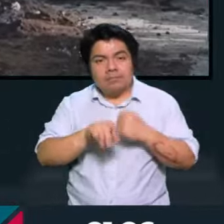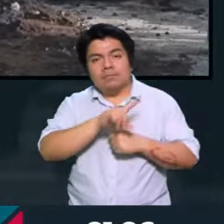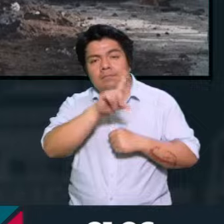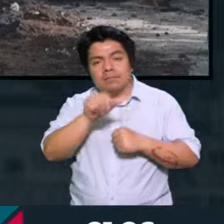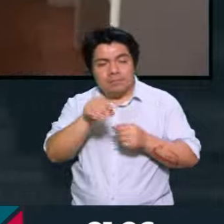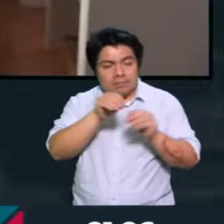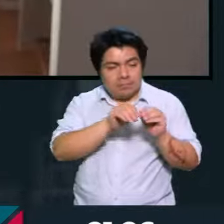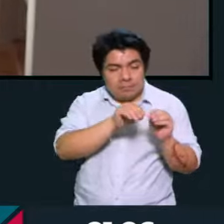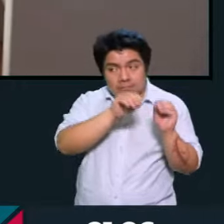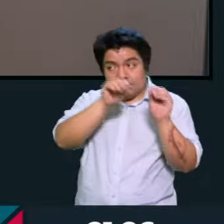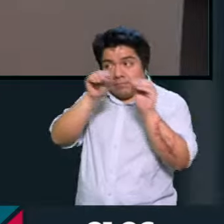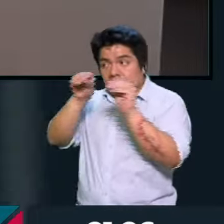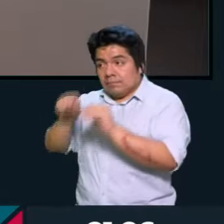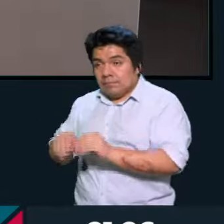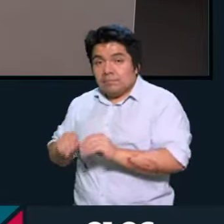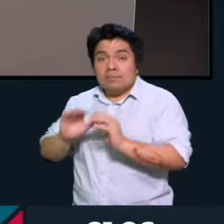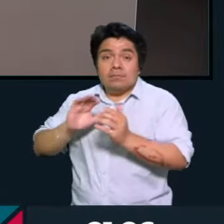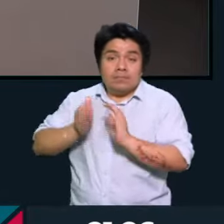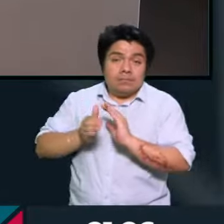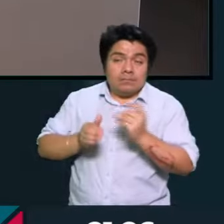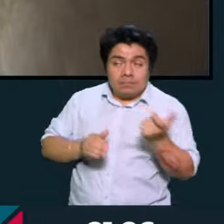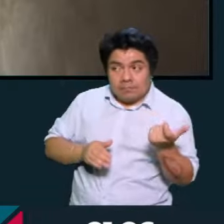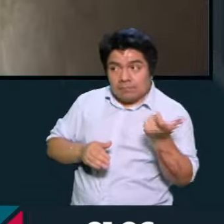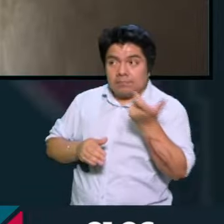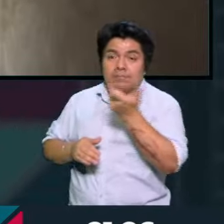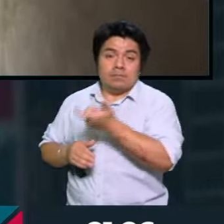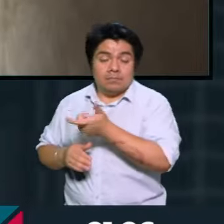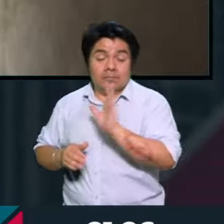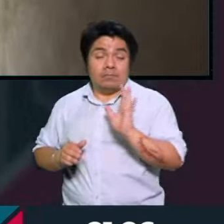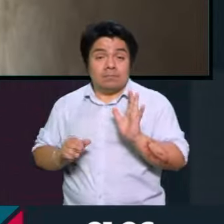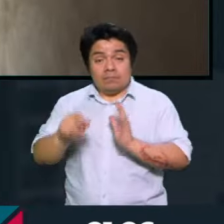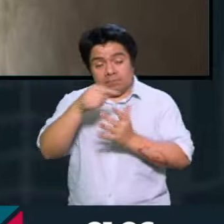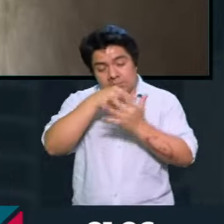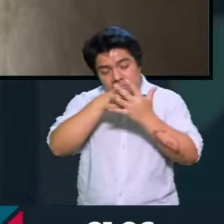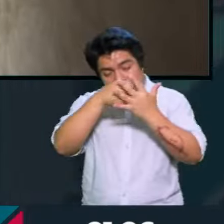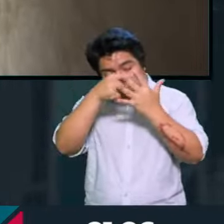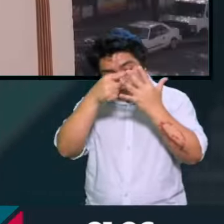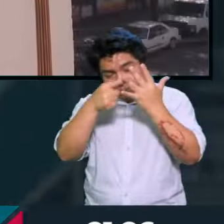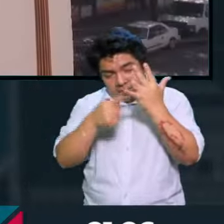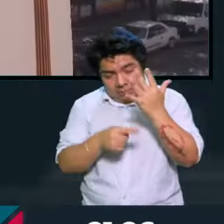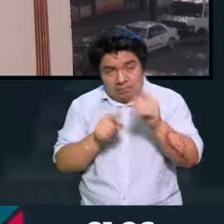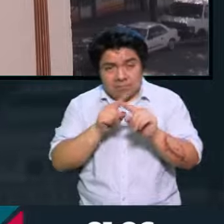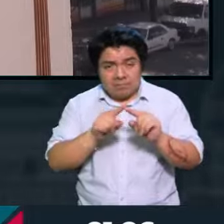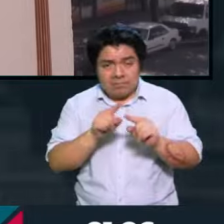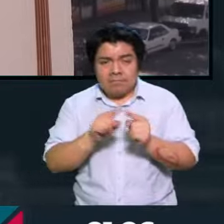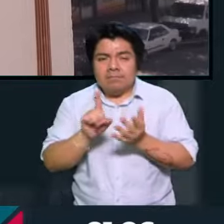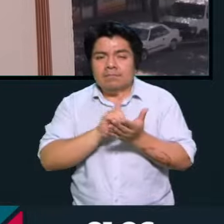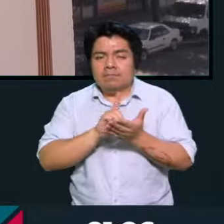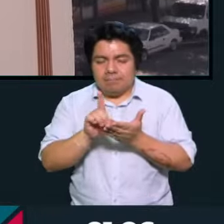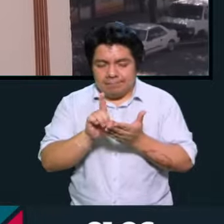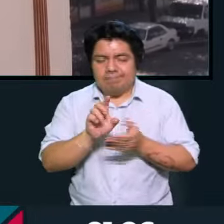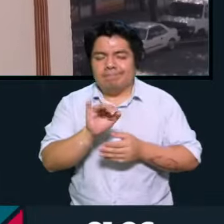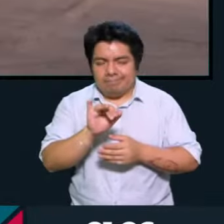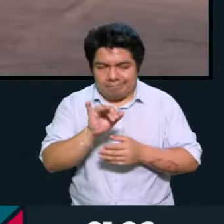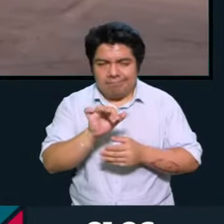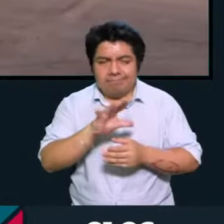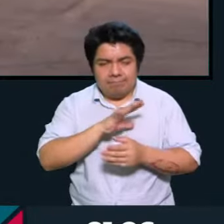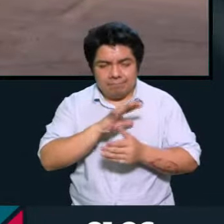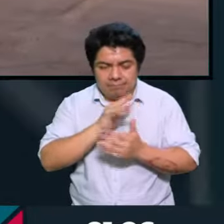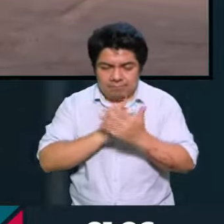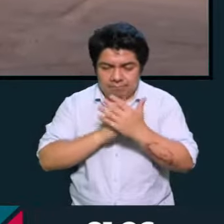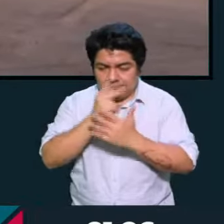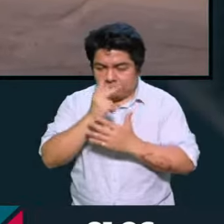o ser indemnizado por la reubicación. O sea, es una gama de derechos que justamente hace un programa